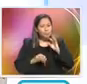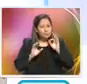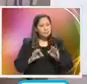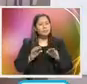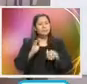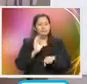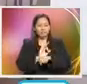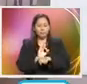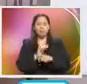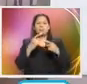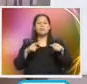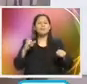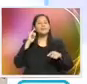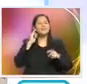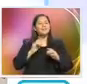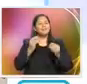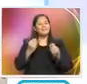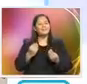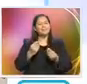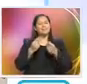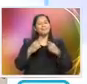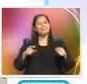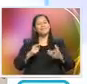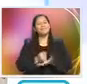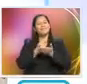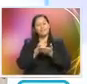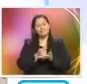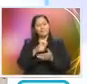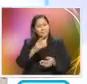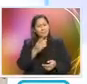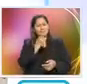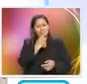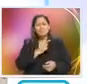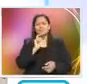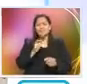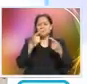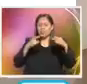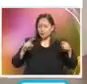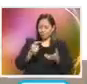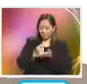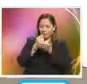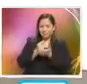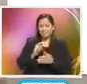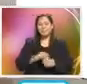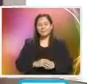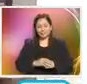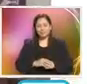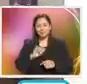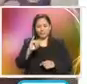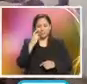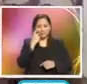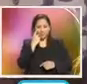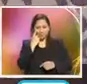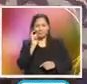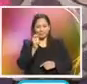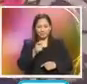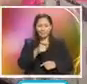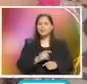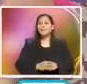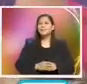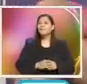los beneficios de la musicoterapia. Pero ¿le parece si empezamos conociendo qué es? La musicoterapia es